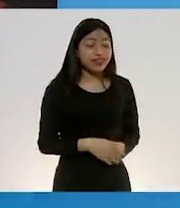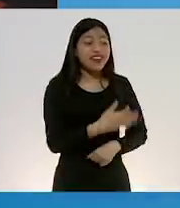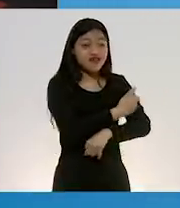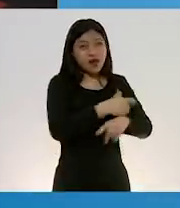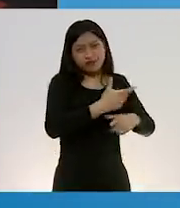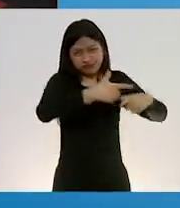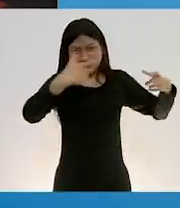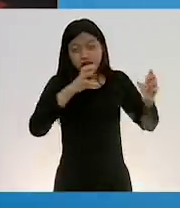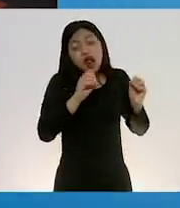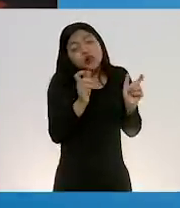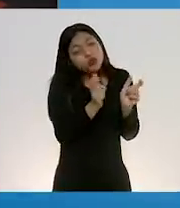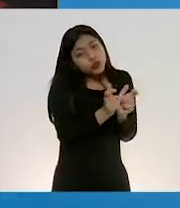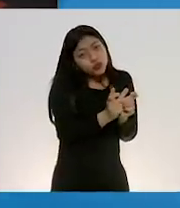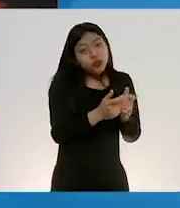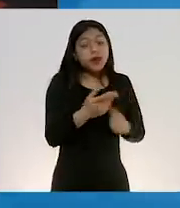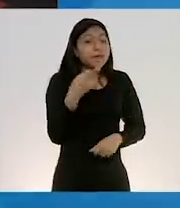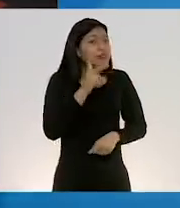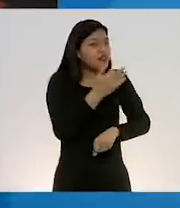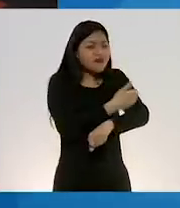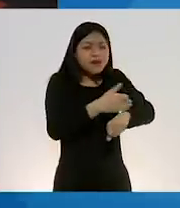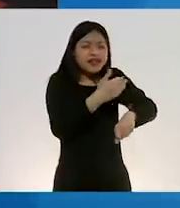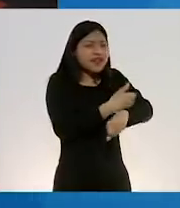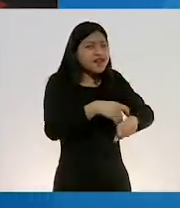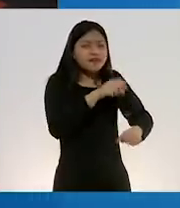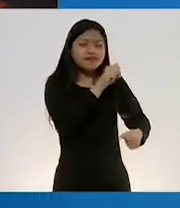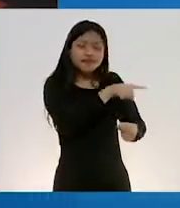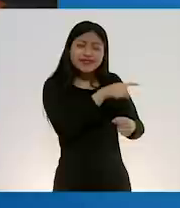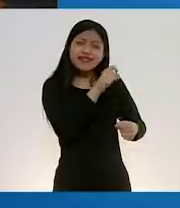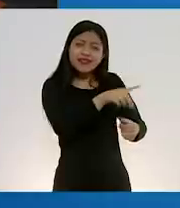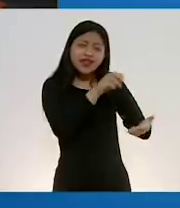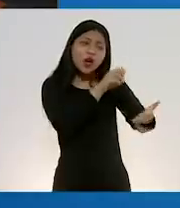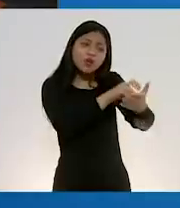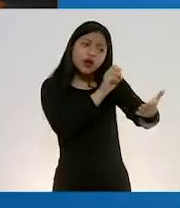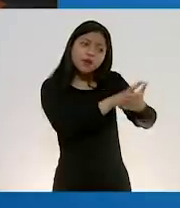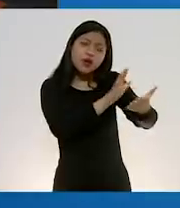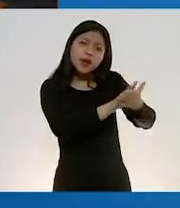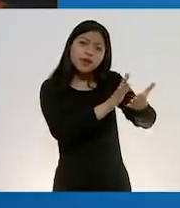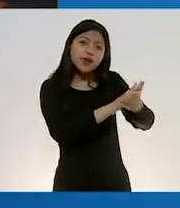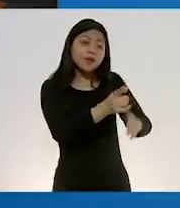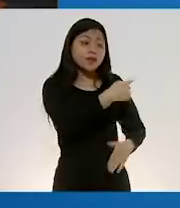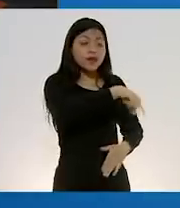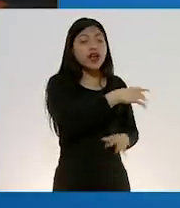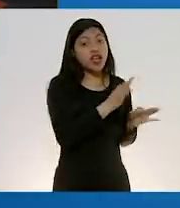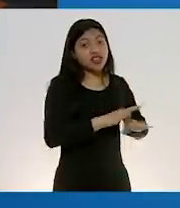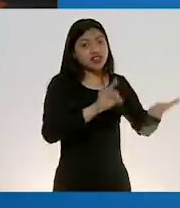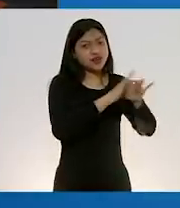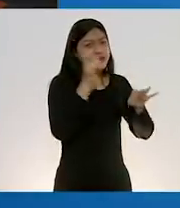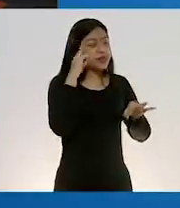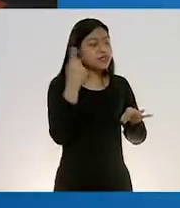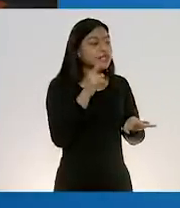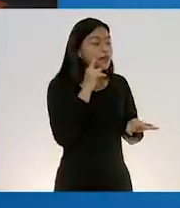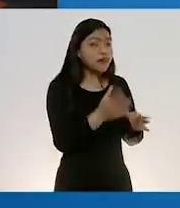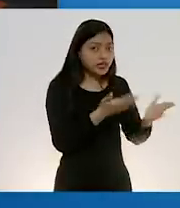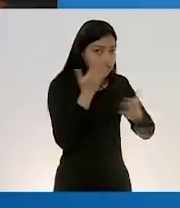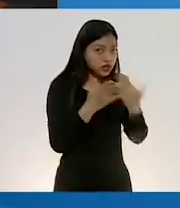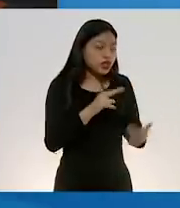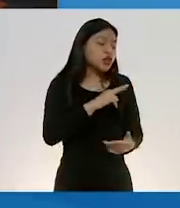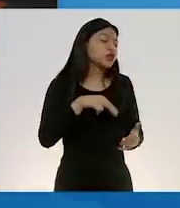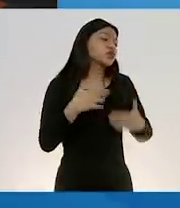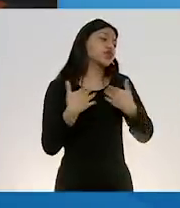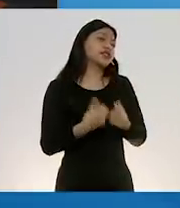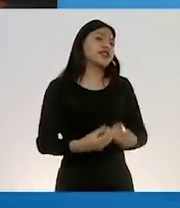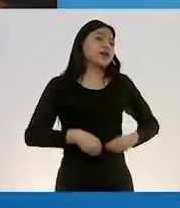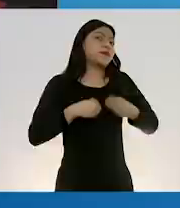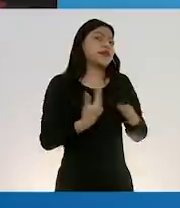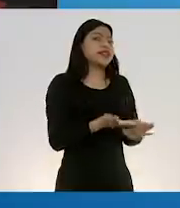pequeñas, pero siempre la familia es el marco de vida verdadera de la gente normal y de la gente y de los gobernantes. Todo el